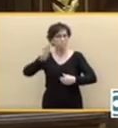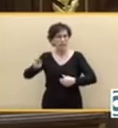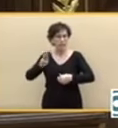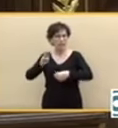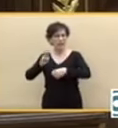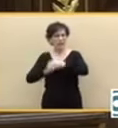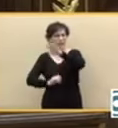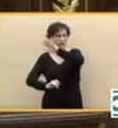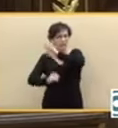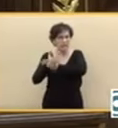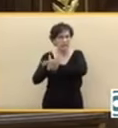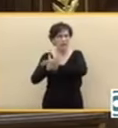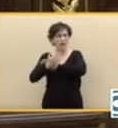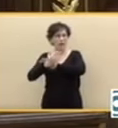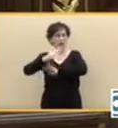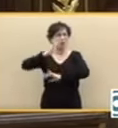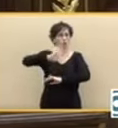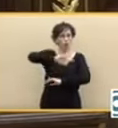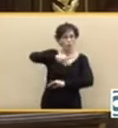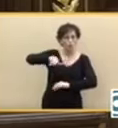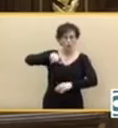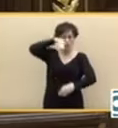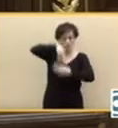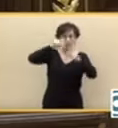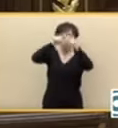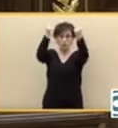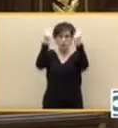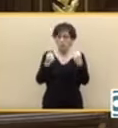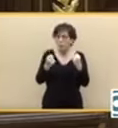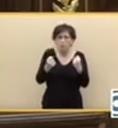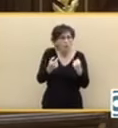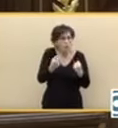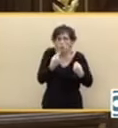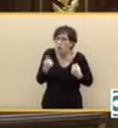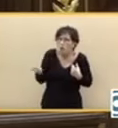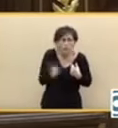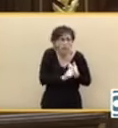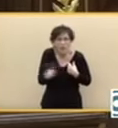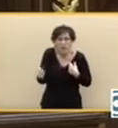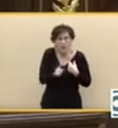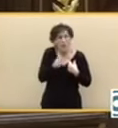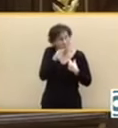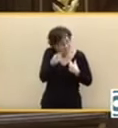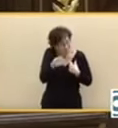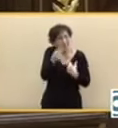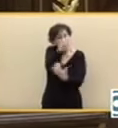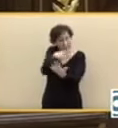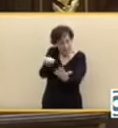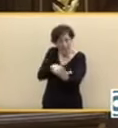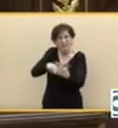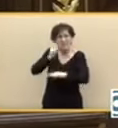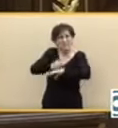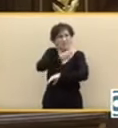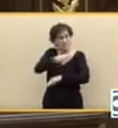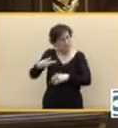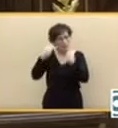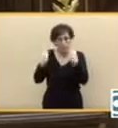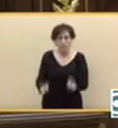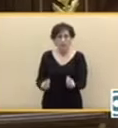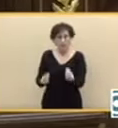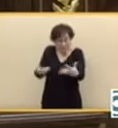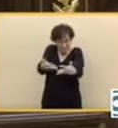corrupción institucional. No lo dice, señorías. Conviene leer la sentencia y leerla bien. Lo que dice la sentencia es